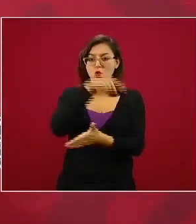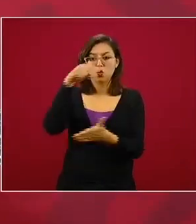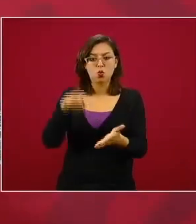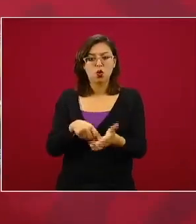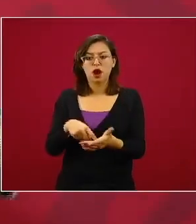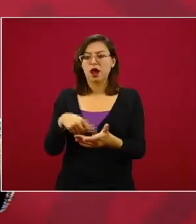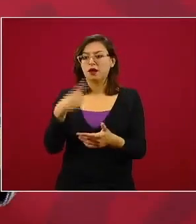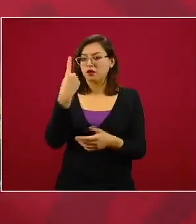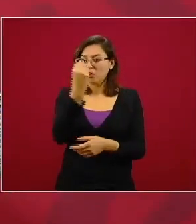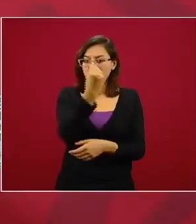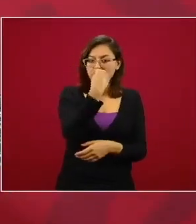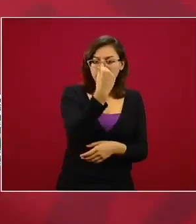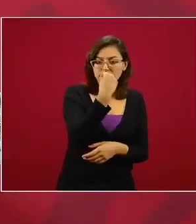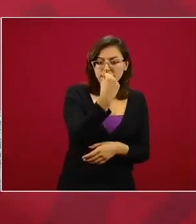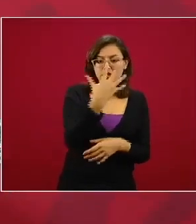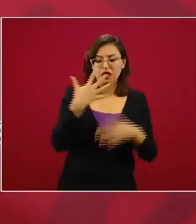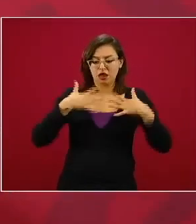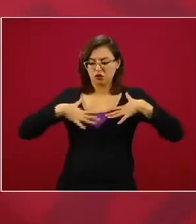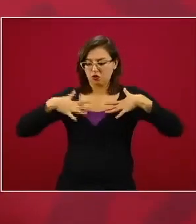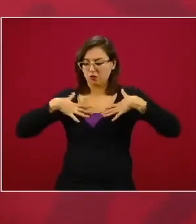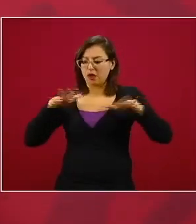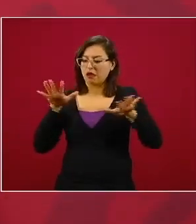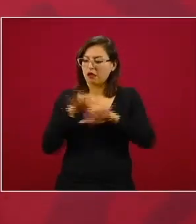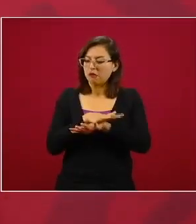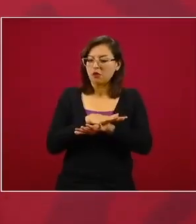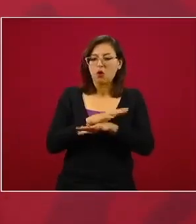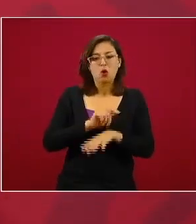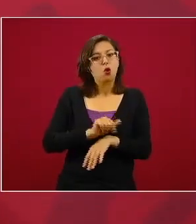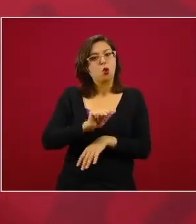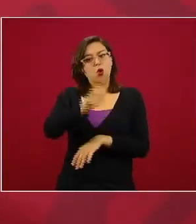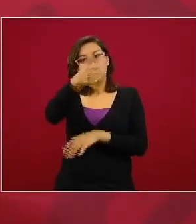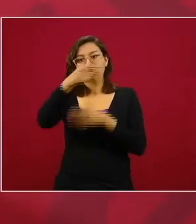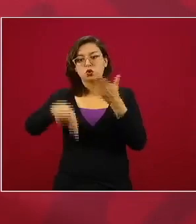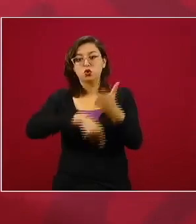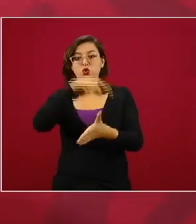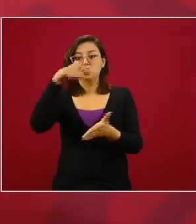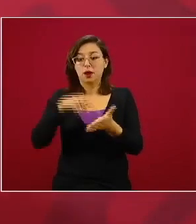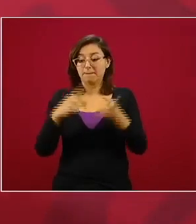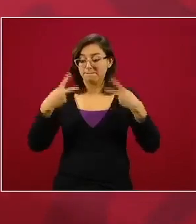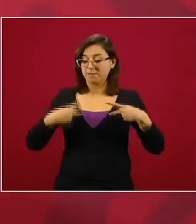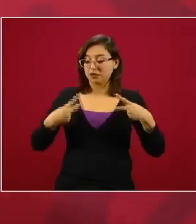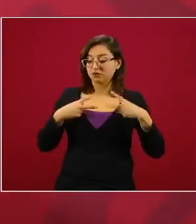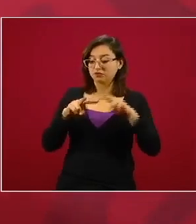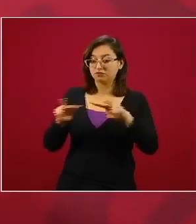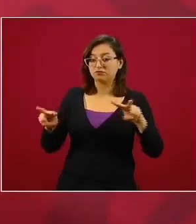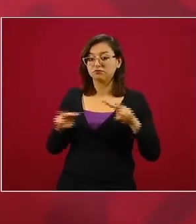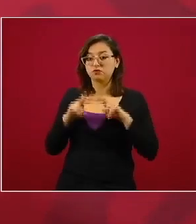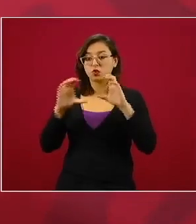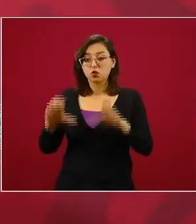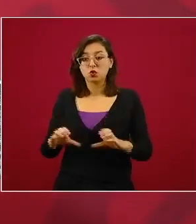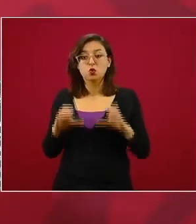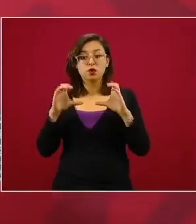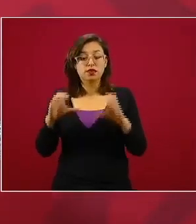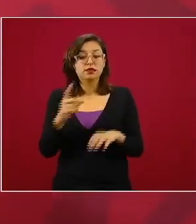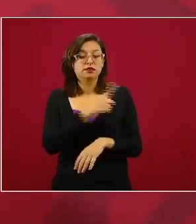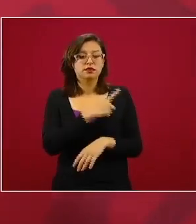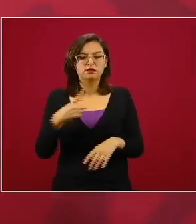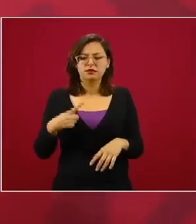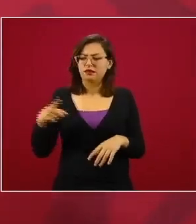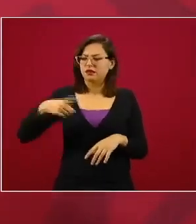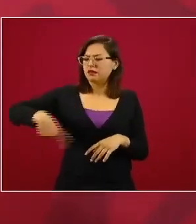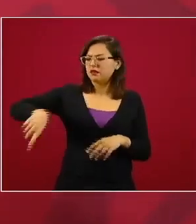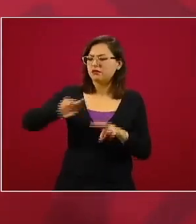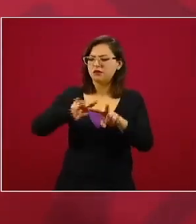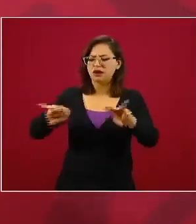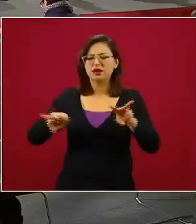sus alimentos, para el cambio de ropa, etcétera. Tenemos que cuidar a las personas vulnerables. ¿Quiénes son las personas